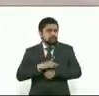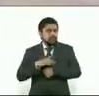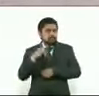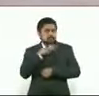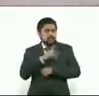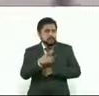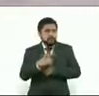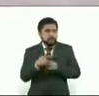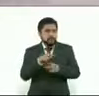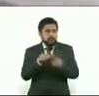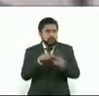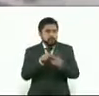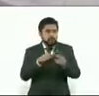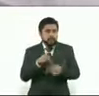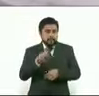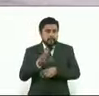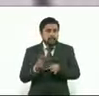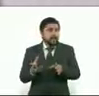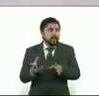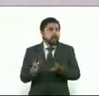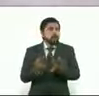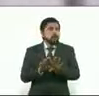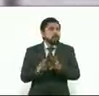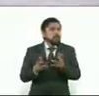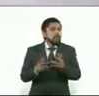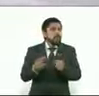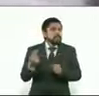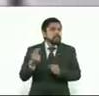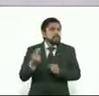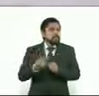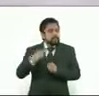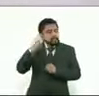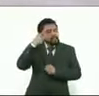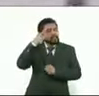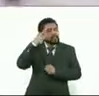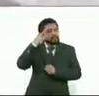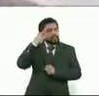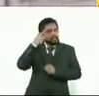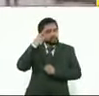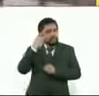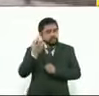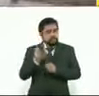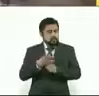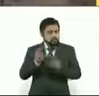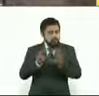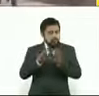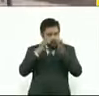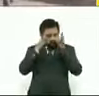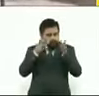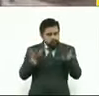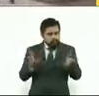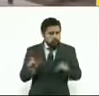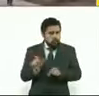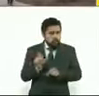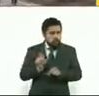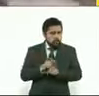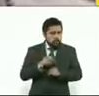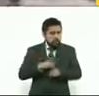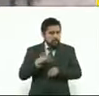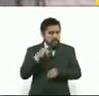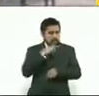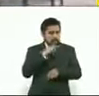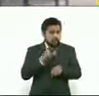Pero también tiene que ser en el momento exacto, ¿no? Sí. Tiene que ser en el momento exacto porque si lo intentas un poquitito antes, a lo mejor... Pues